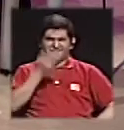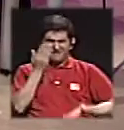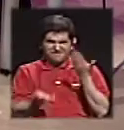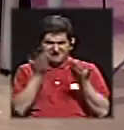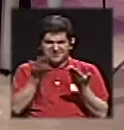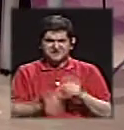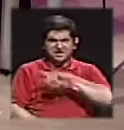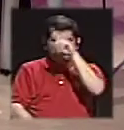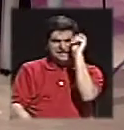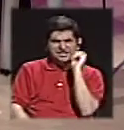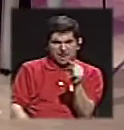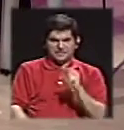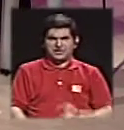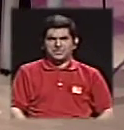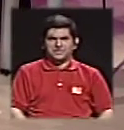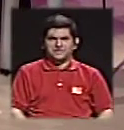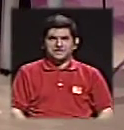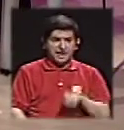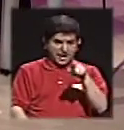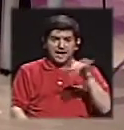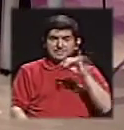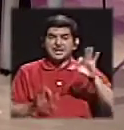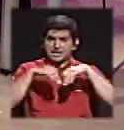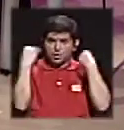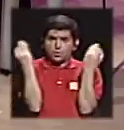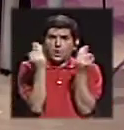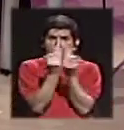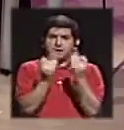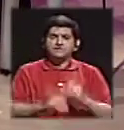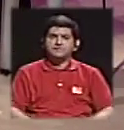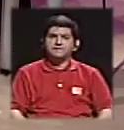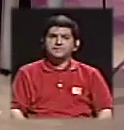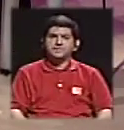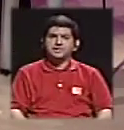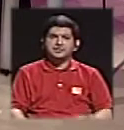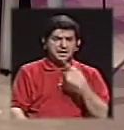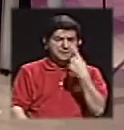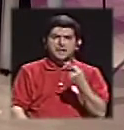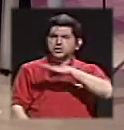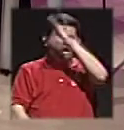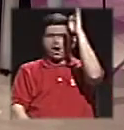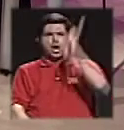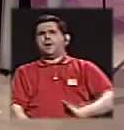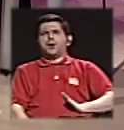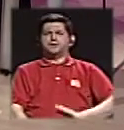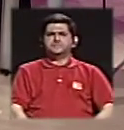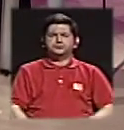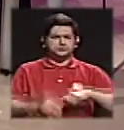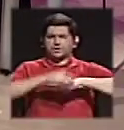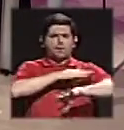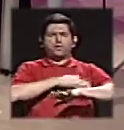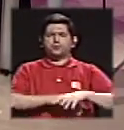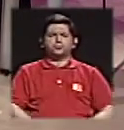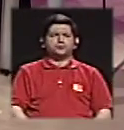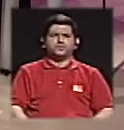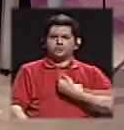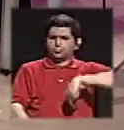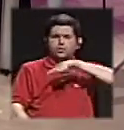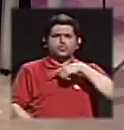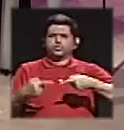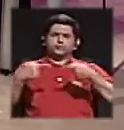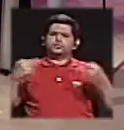si le hacemos la pregunta que a esa misma familia van a decir jamás el aborto,